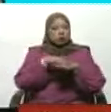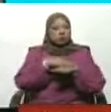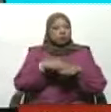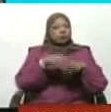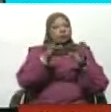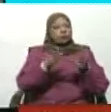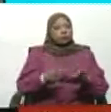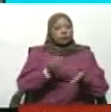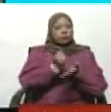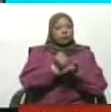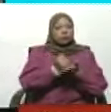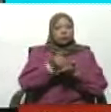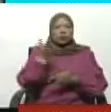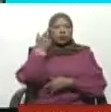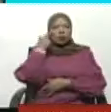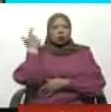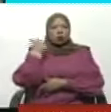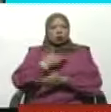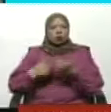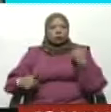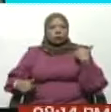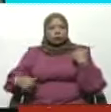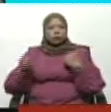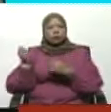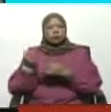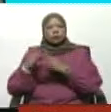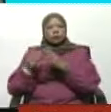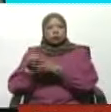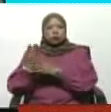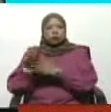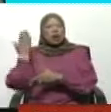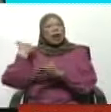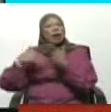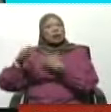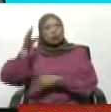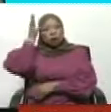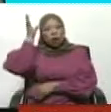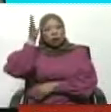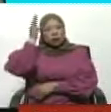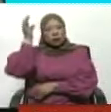en el despacho 1 ya, en Palacio de Miraflores, yo era canciller.